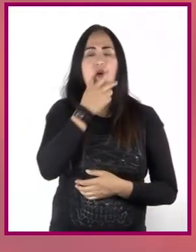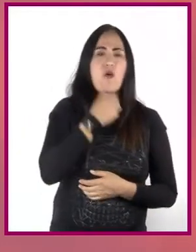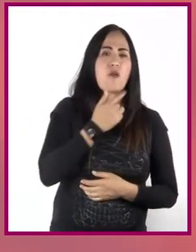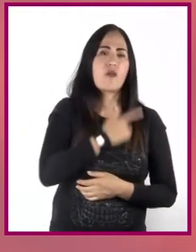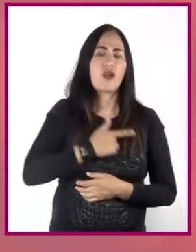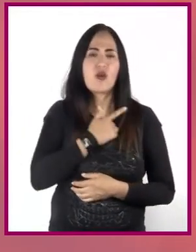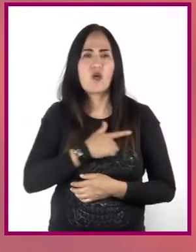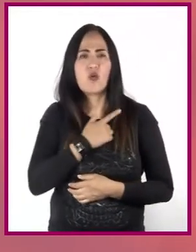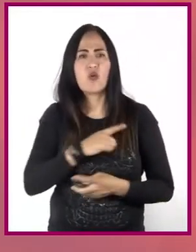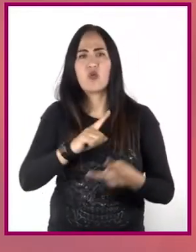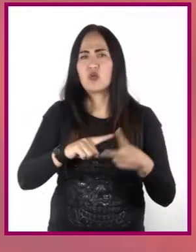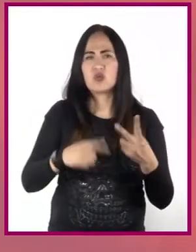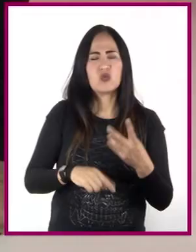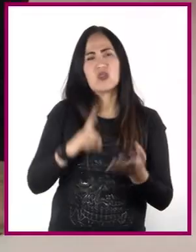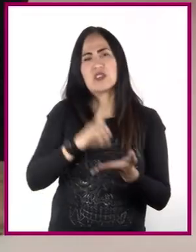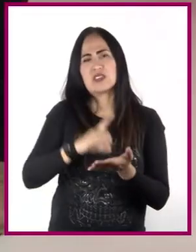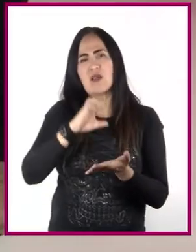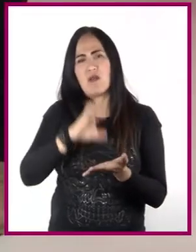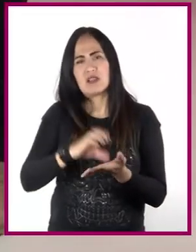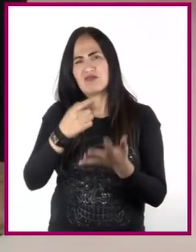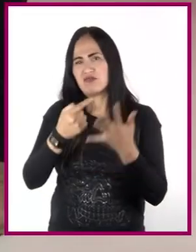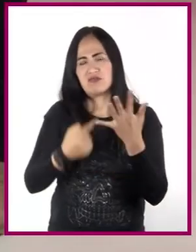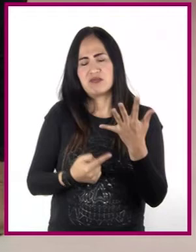preferencia, origen étnico, discapacidad.